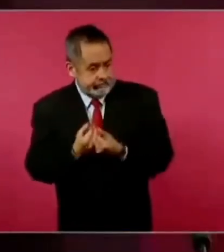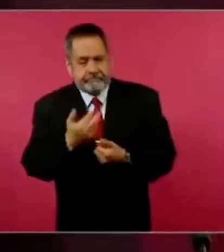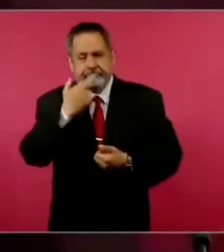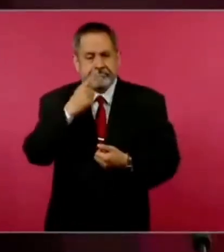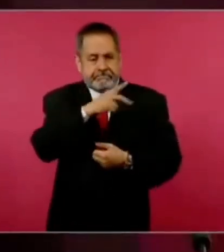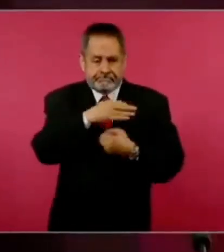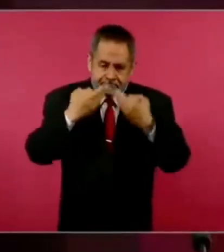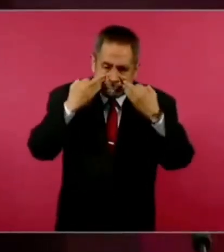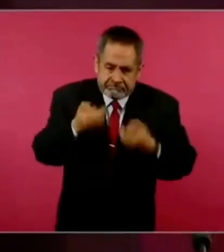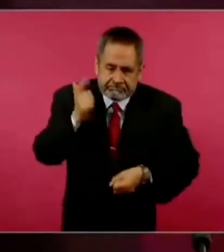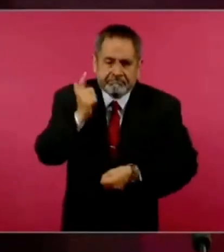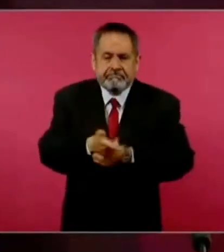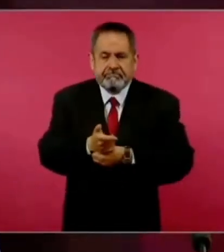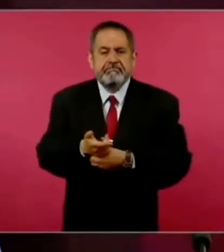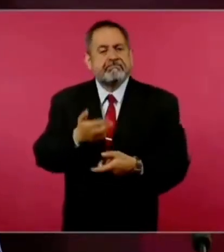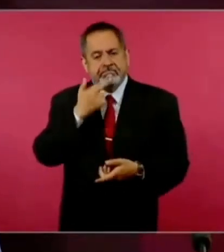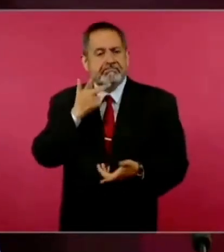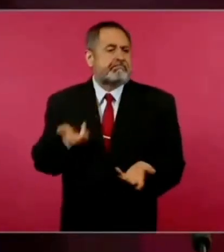dar cuenta